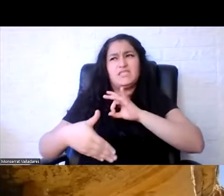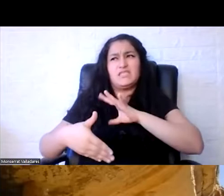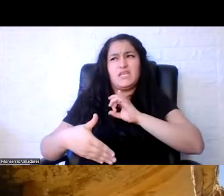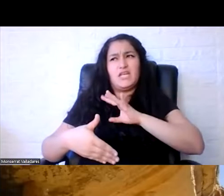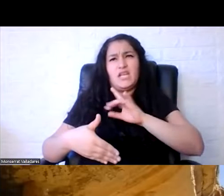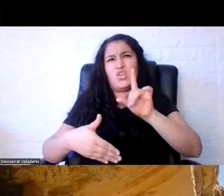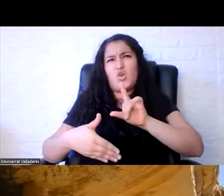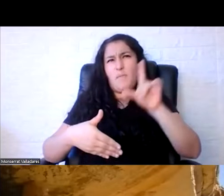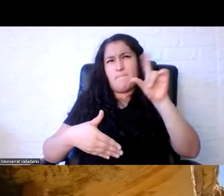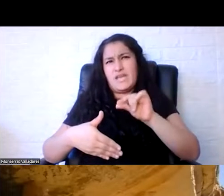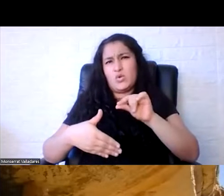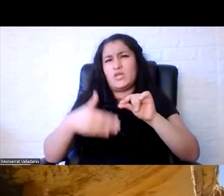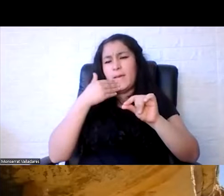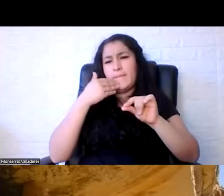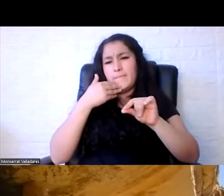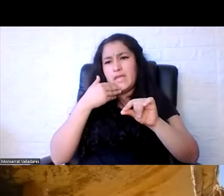un poco menos, y Costa Rica,